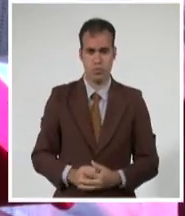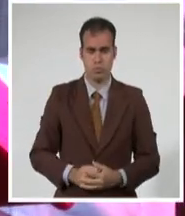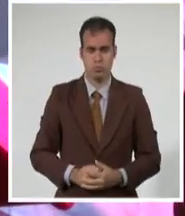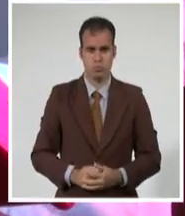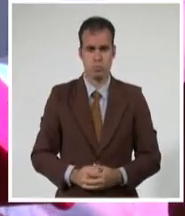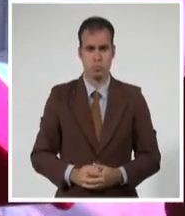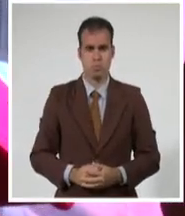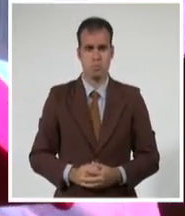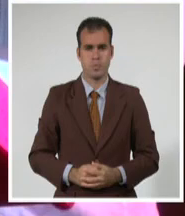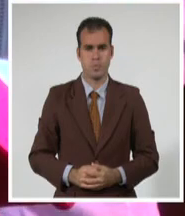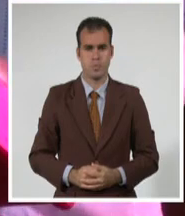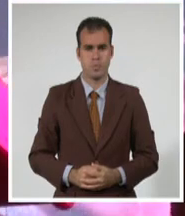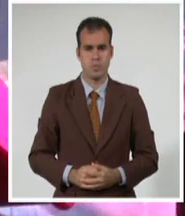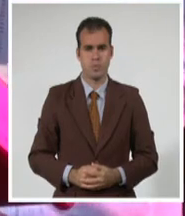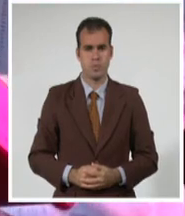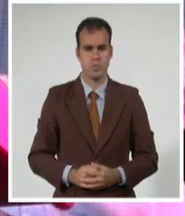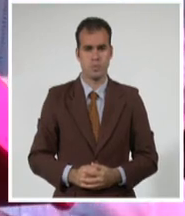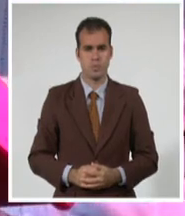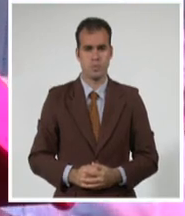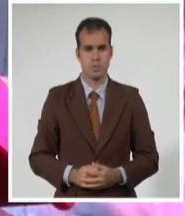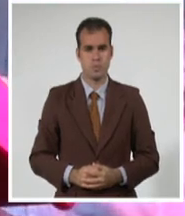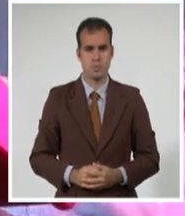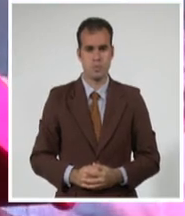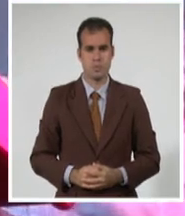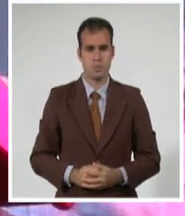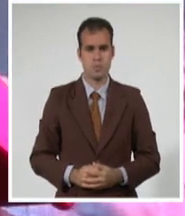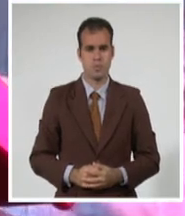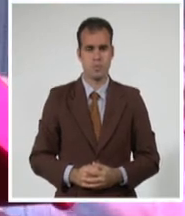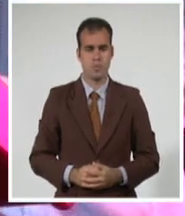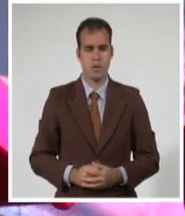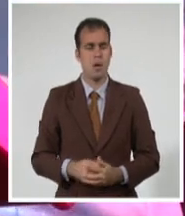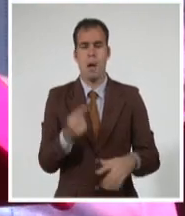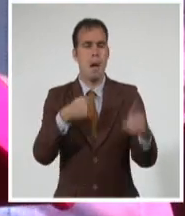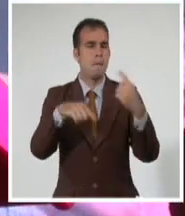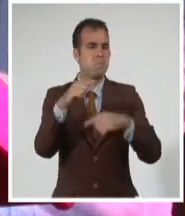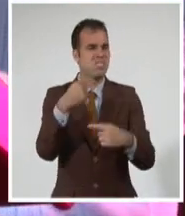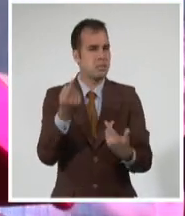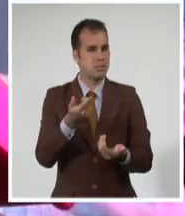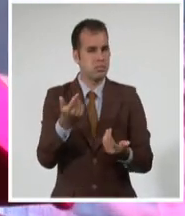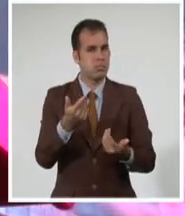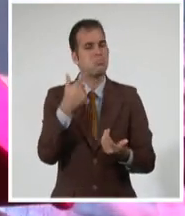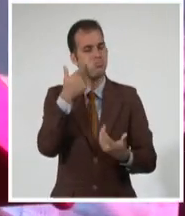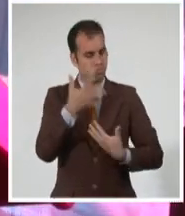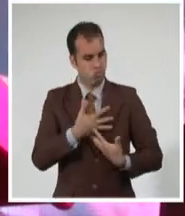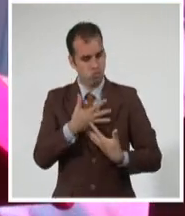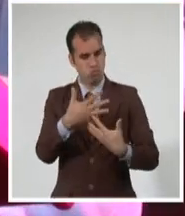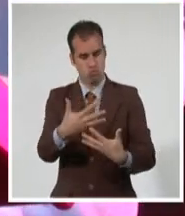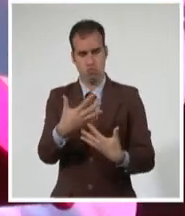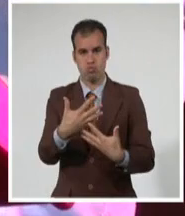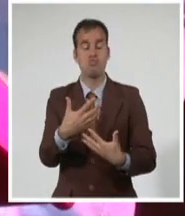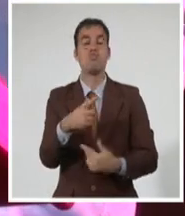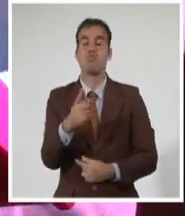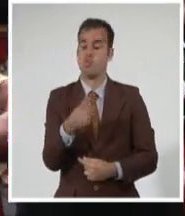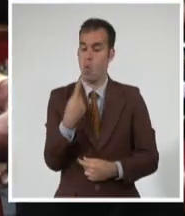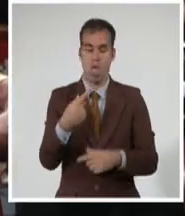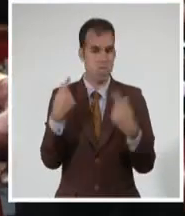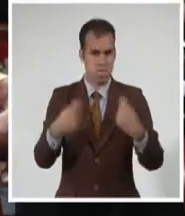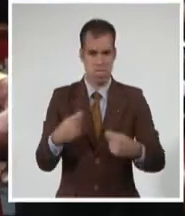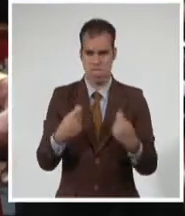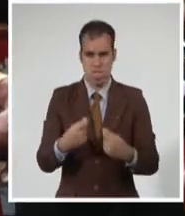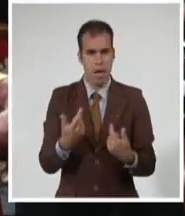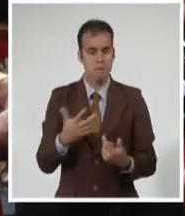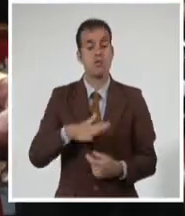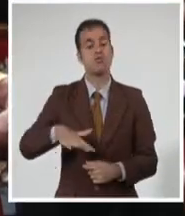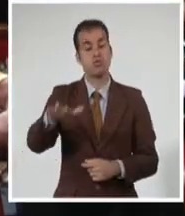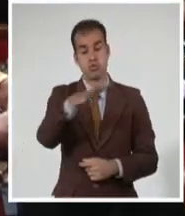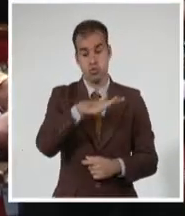para comprometerlos mucho con la gigantesca obra que tendremos que entre